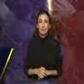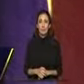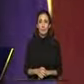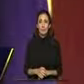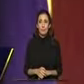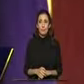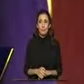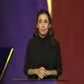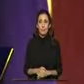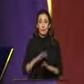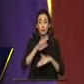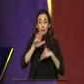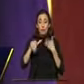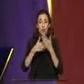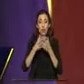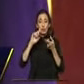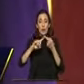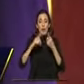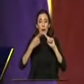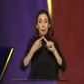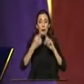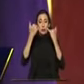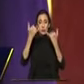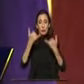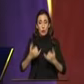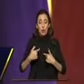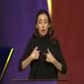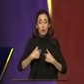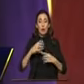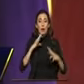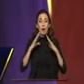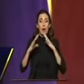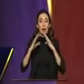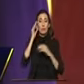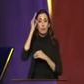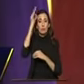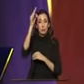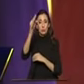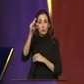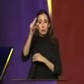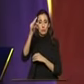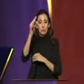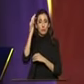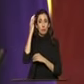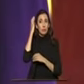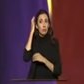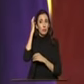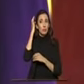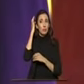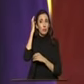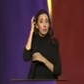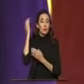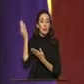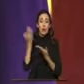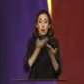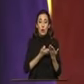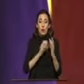Queridas amigas y amigos todos, hoy vengo a hablar del futuro. Hoy vengo a hablar del